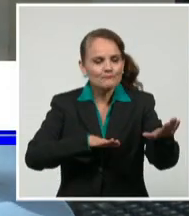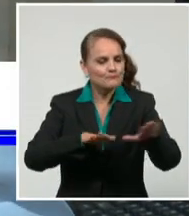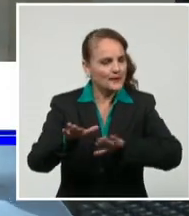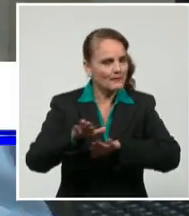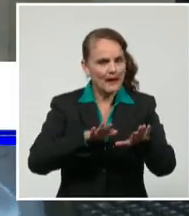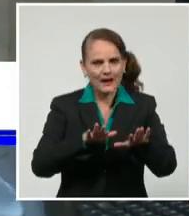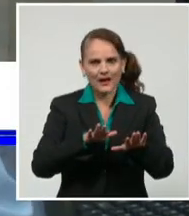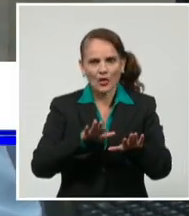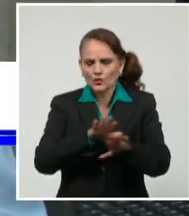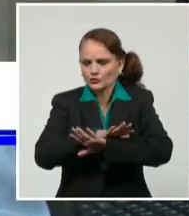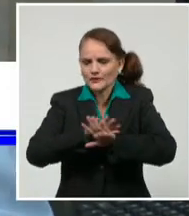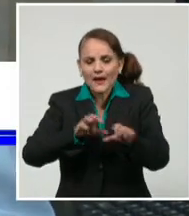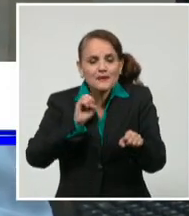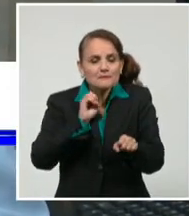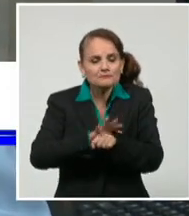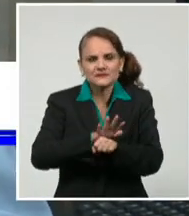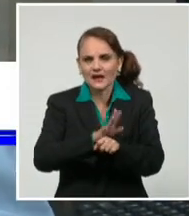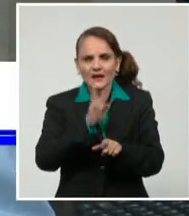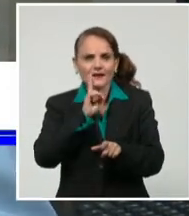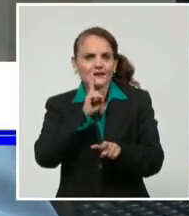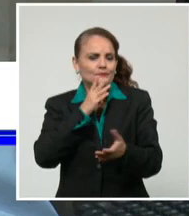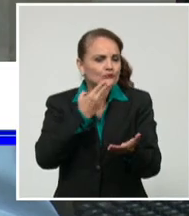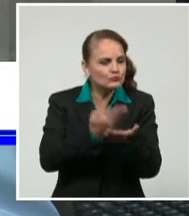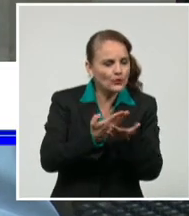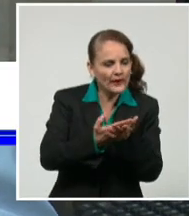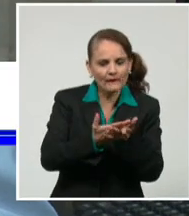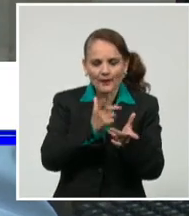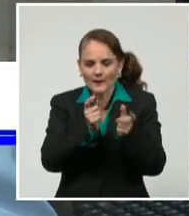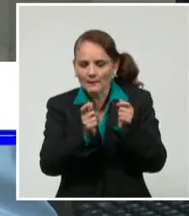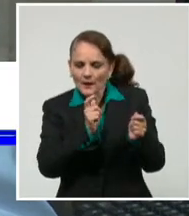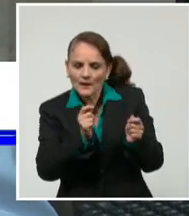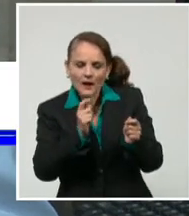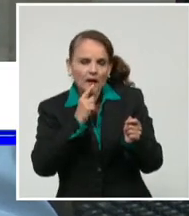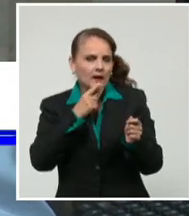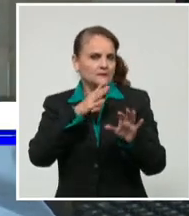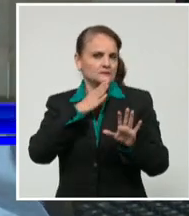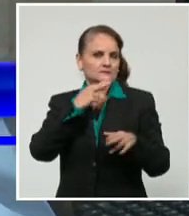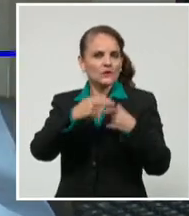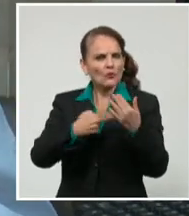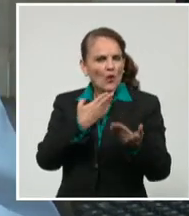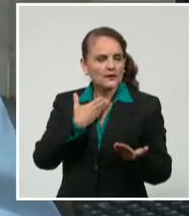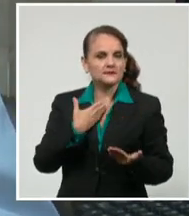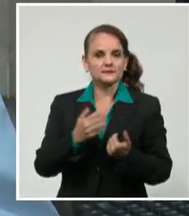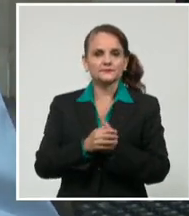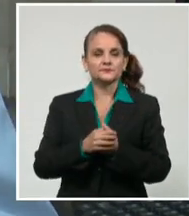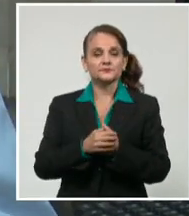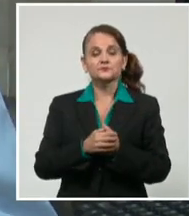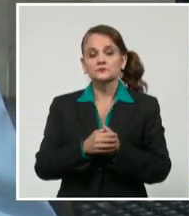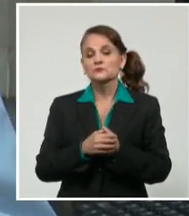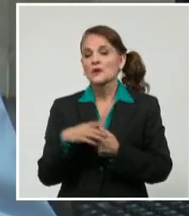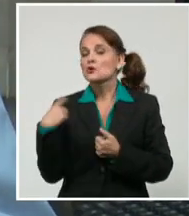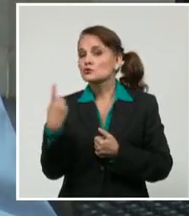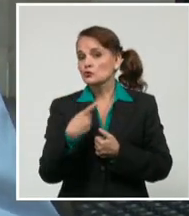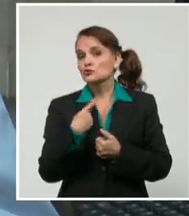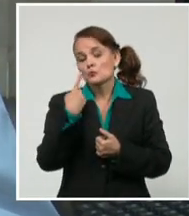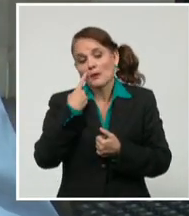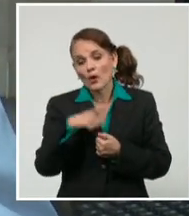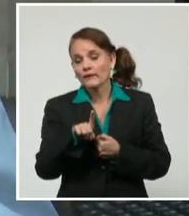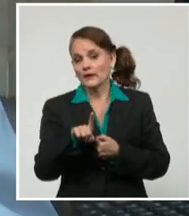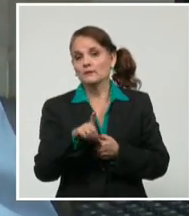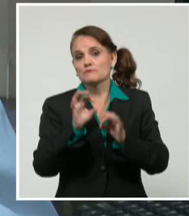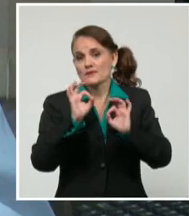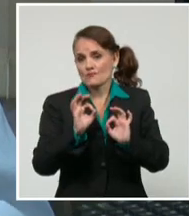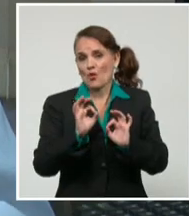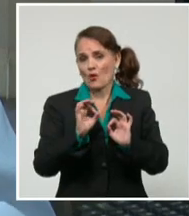la preparación para iniciar el ensayo clínico y bueno, por lo tanto estamos a la espera de que de pronunciamiento de nuestra autoridad regulatoria, que bueno, que siempre